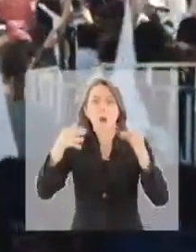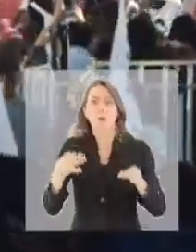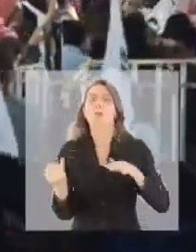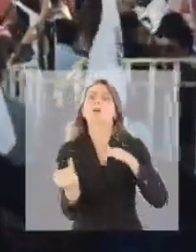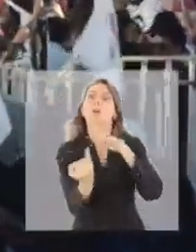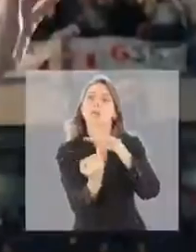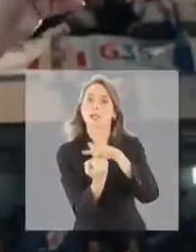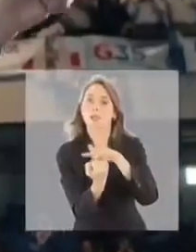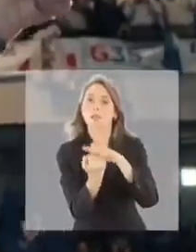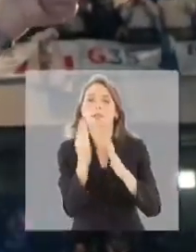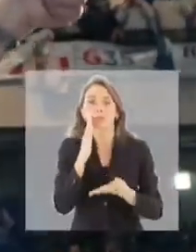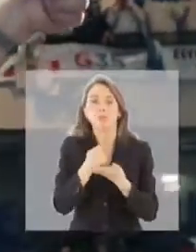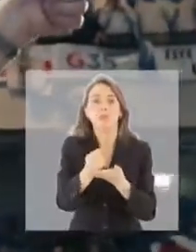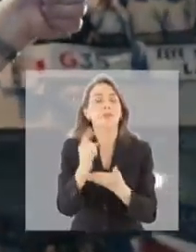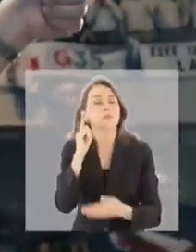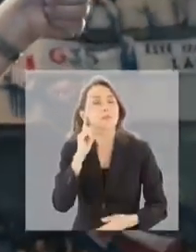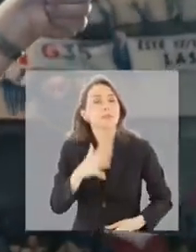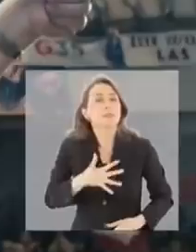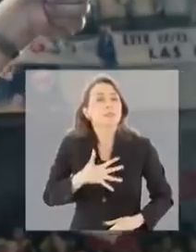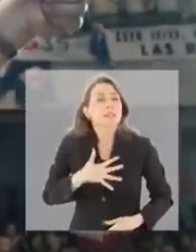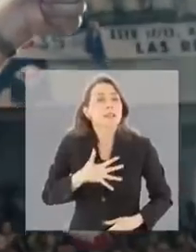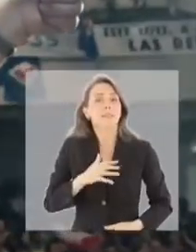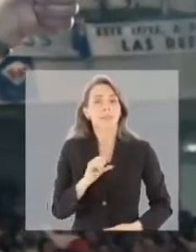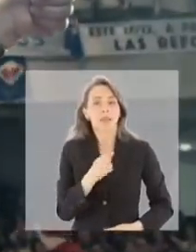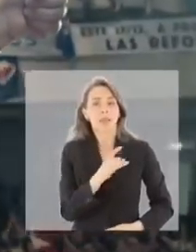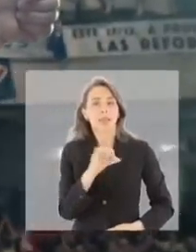justo, inclusivo y solidario.